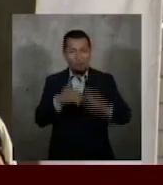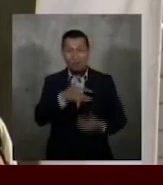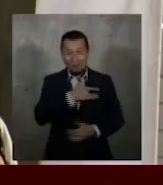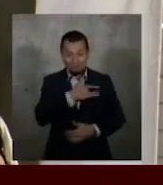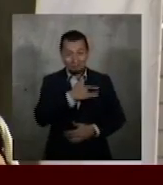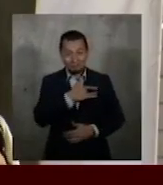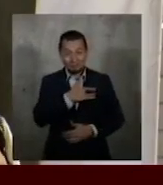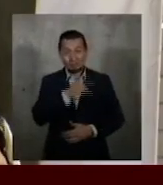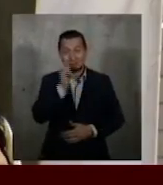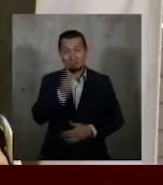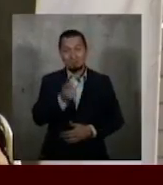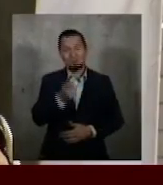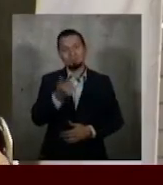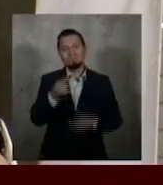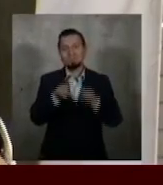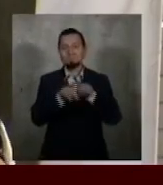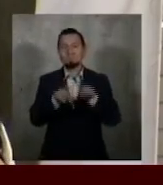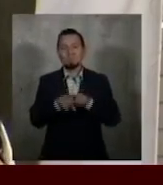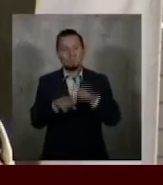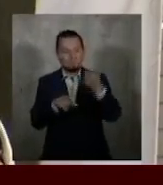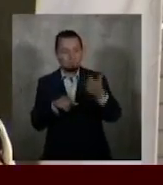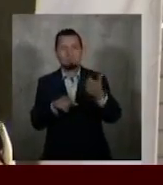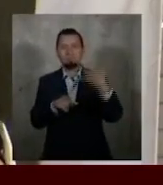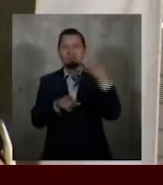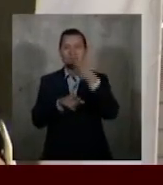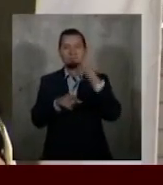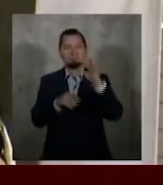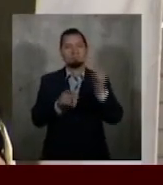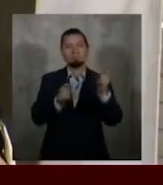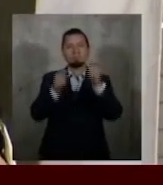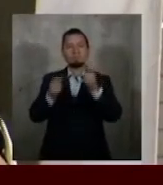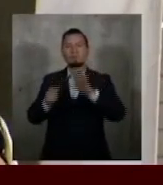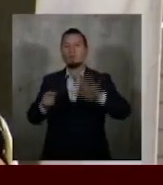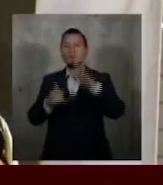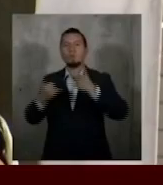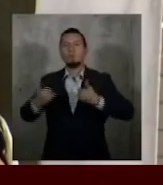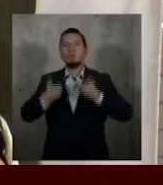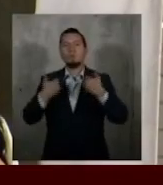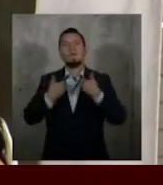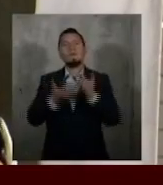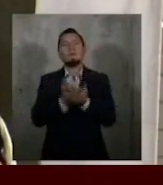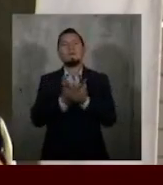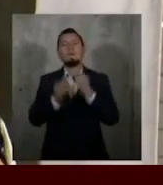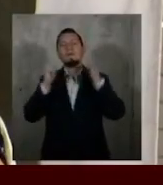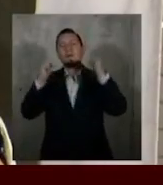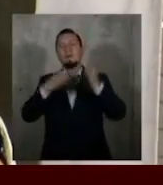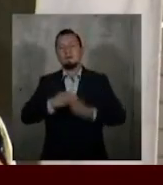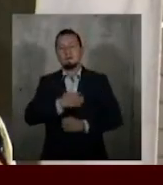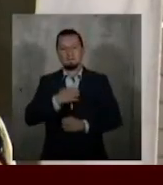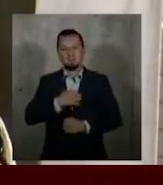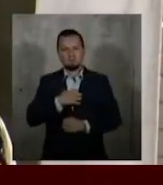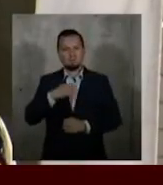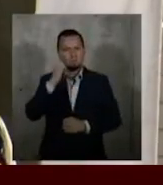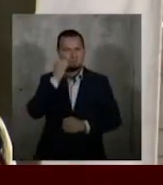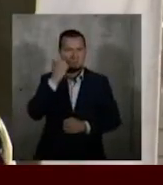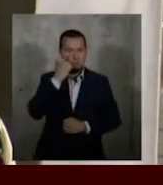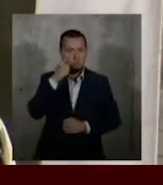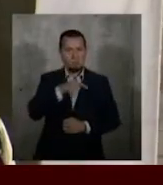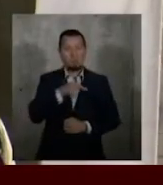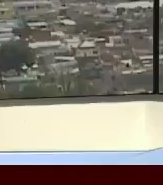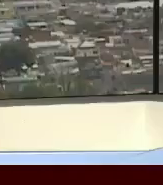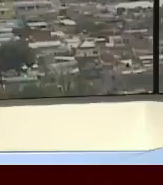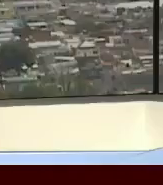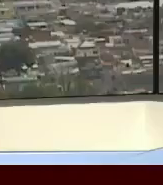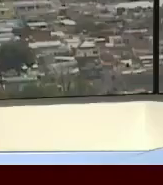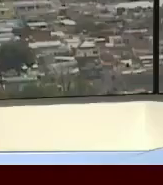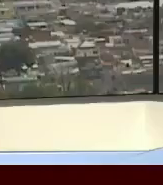Tlajomulco. Uh-huh. Rectora, lo decía hace un momento, siendo uno de los centros más nuevos y el crecimiento que va a estar teniendo,